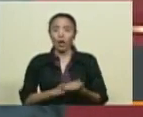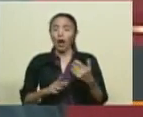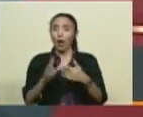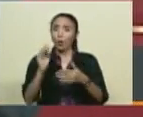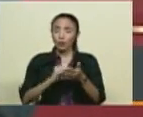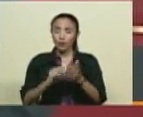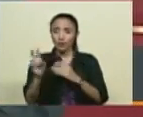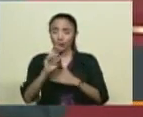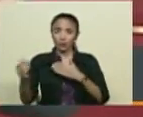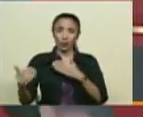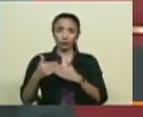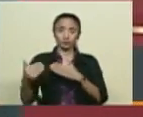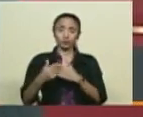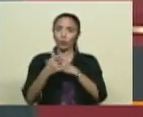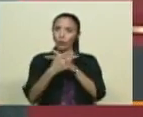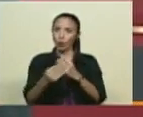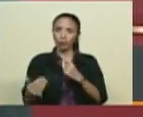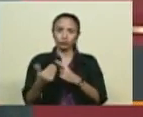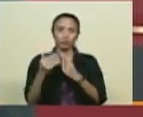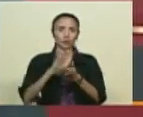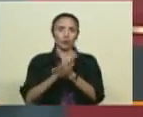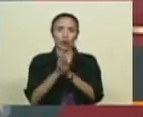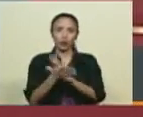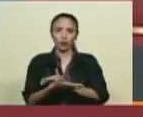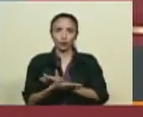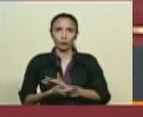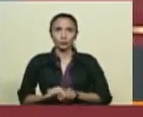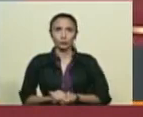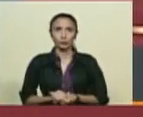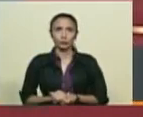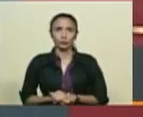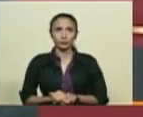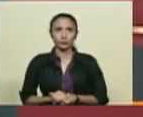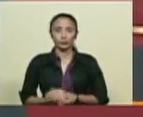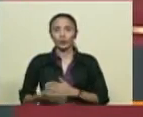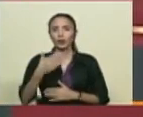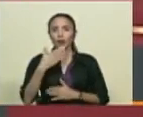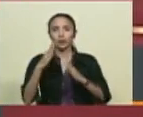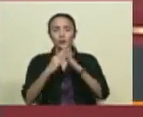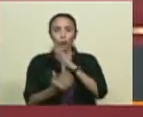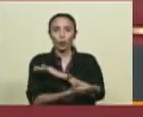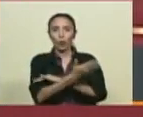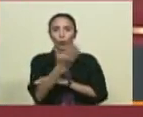bloquea nadie, absolutamente nadie. Bueno, muchas gracias, pues. Que Dios los bendiga a todos. Gracias.